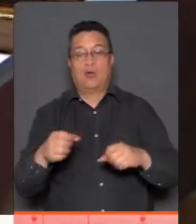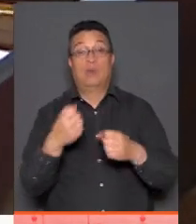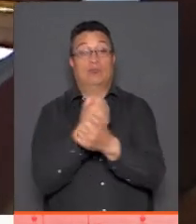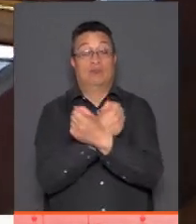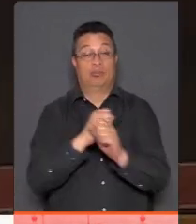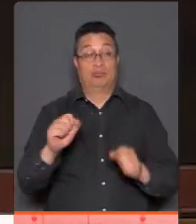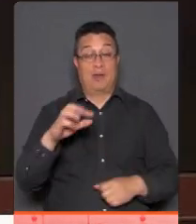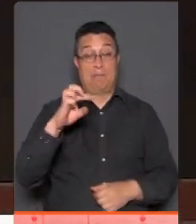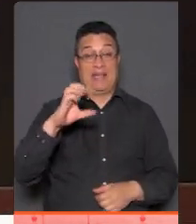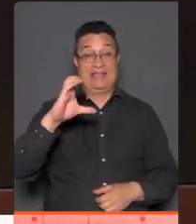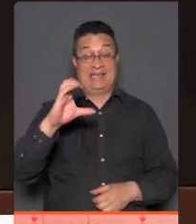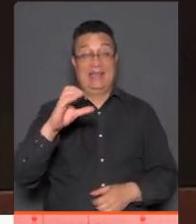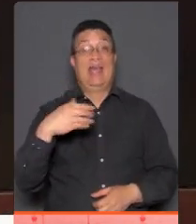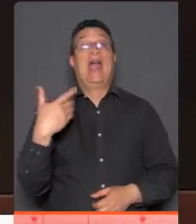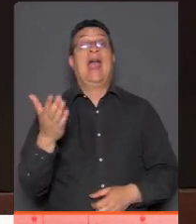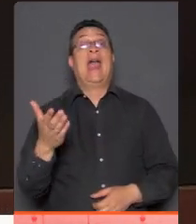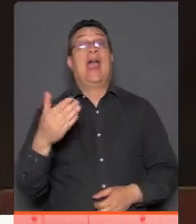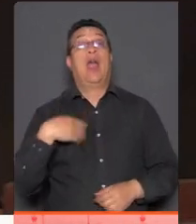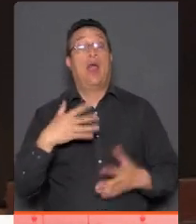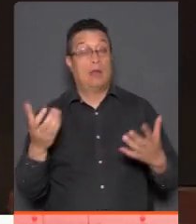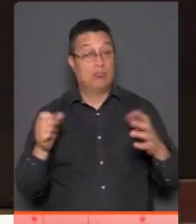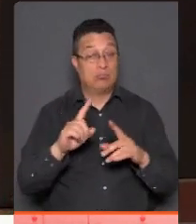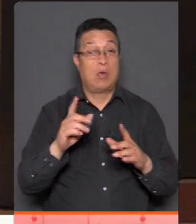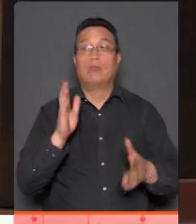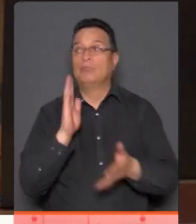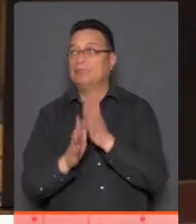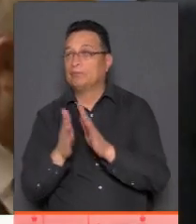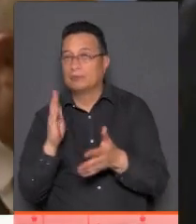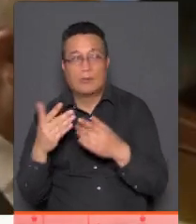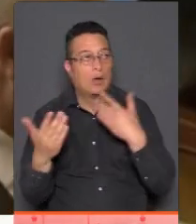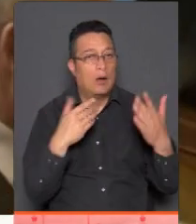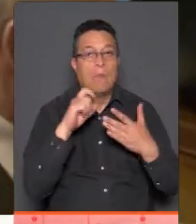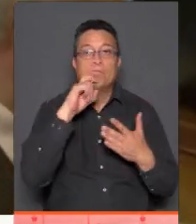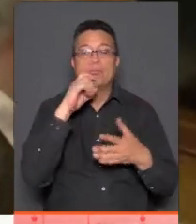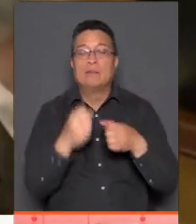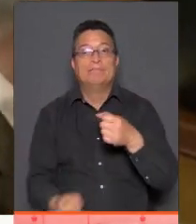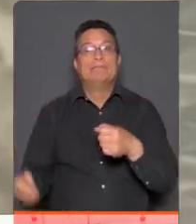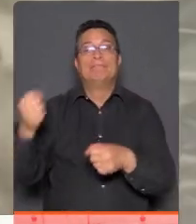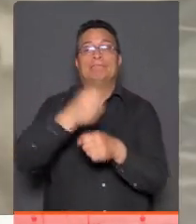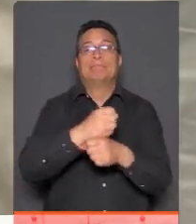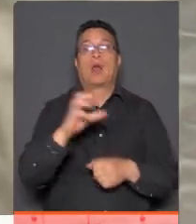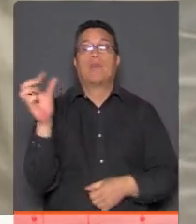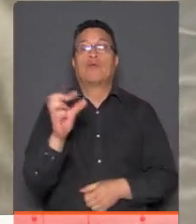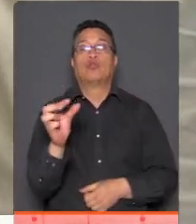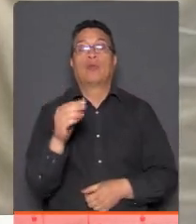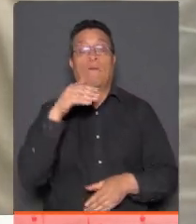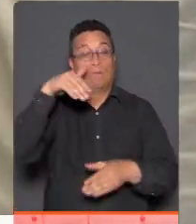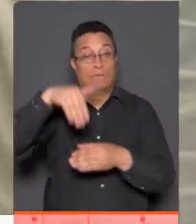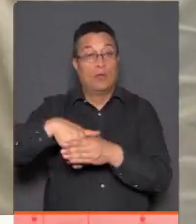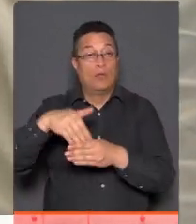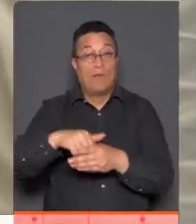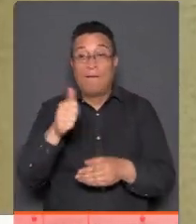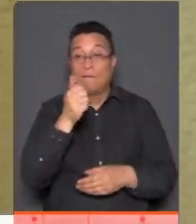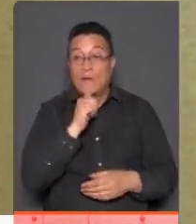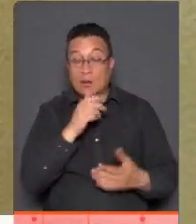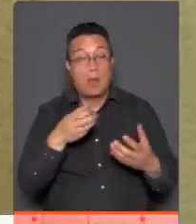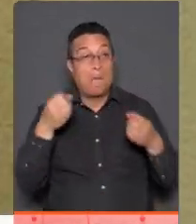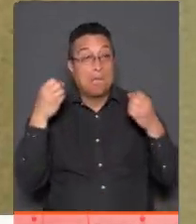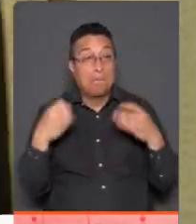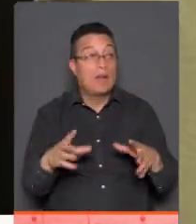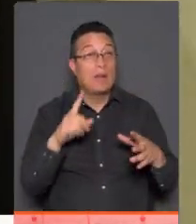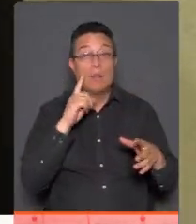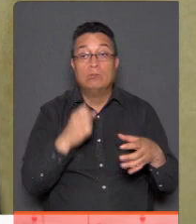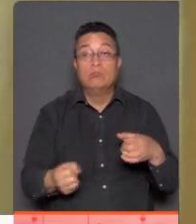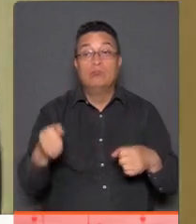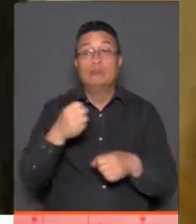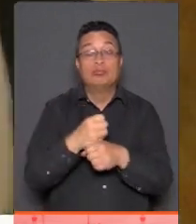presidir la Cámara puso el acelerador a las negociaciones para buscar un nombre de consenso. A falta de votos y ante el riesgo de perder la testera, en